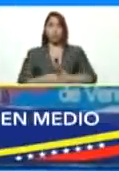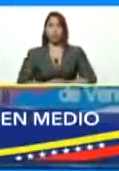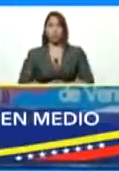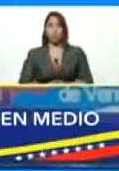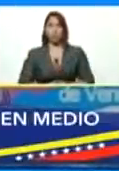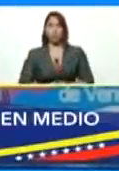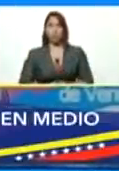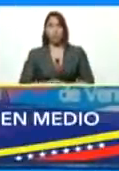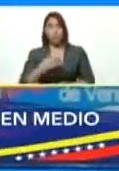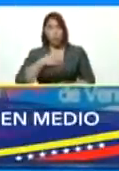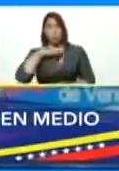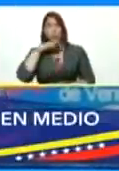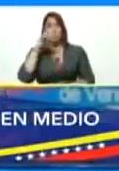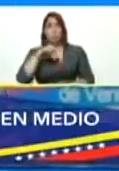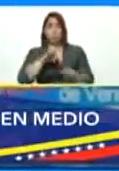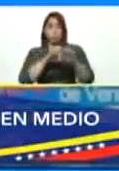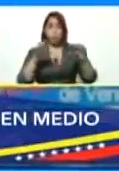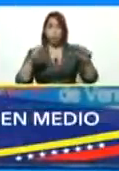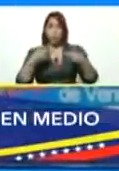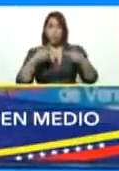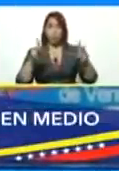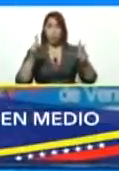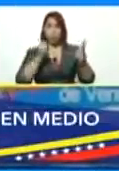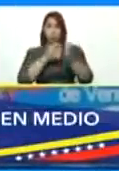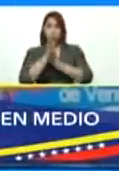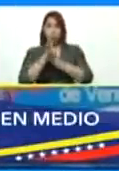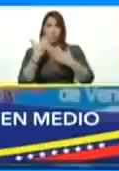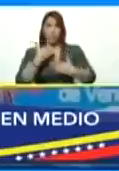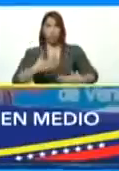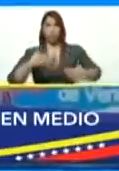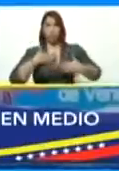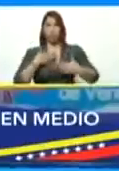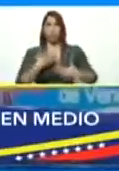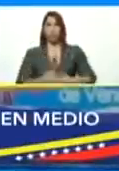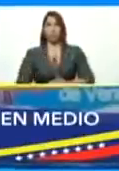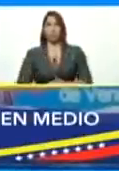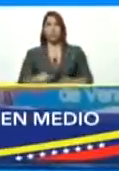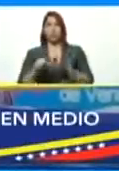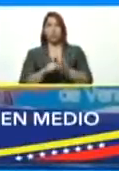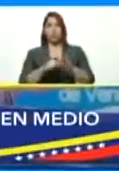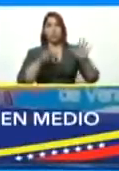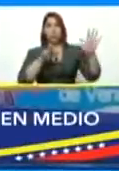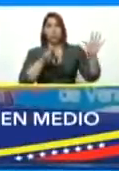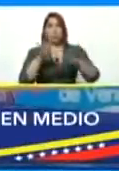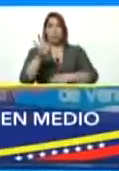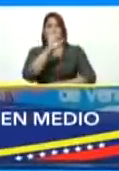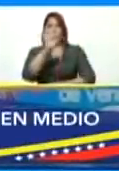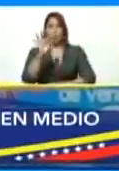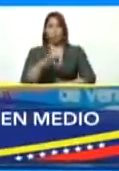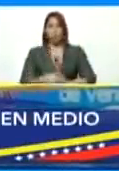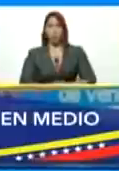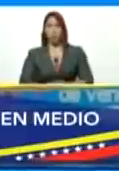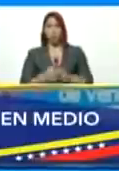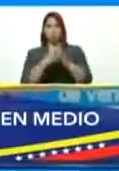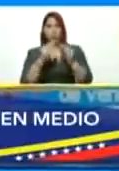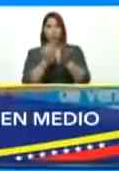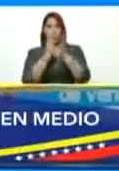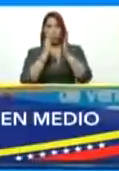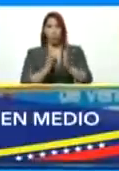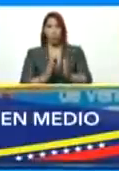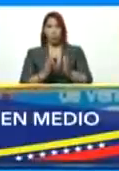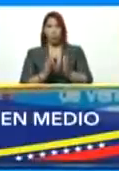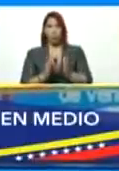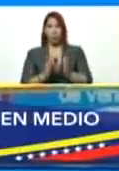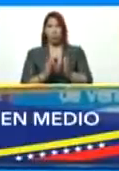tuvimos que cubrir la educación pública gratuita y de calidad donde el 84% de los muchachos y muchachas